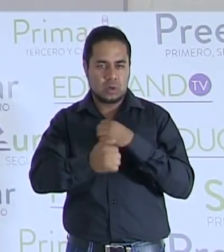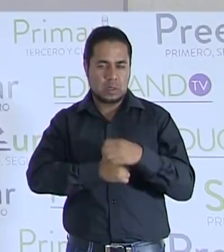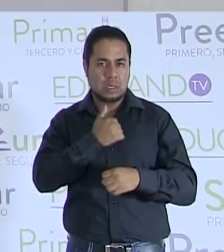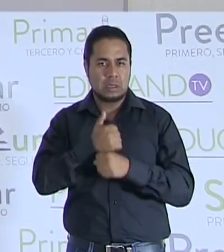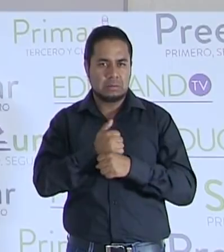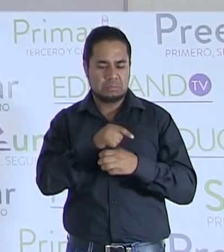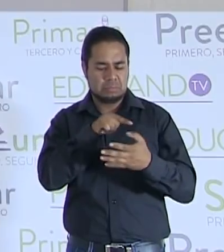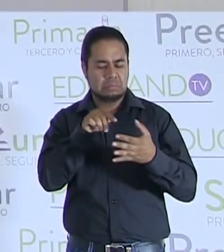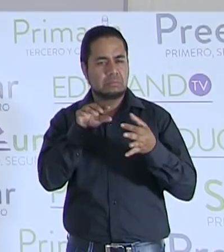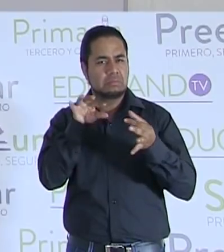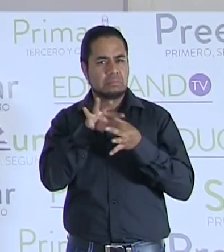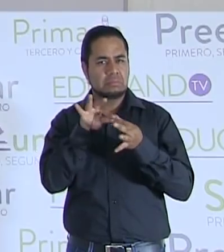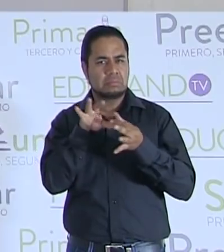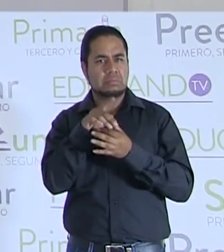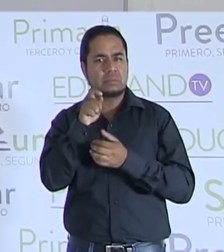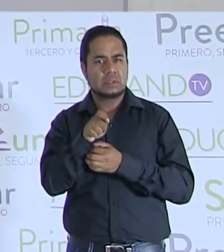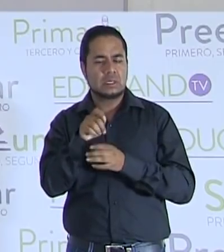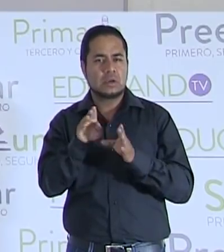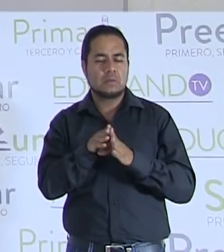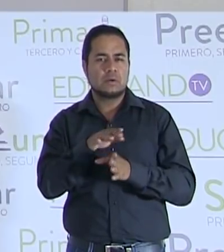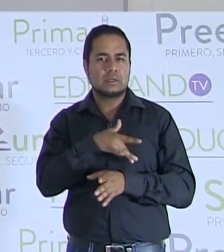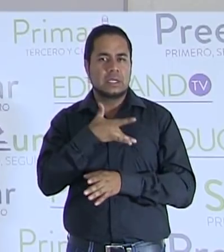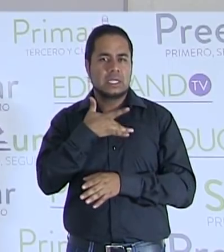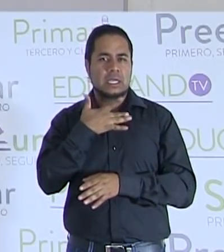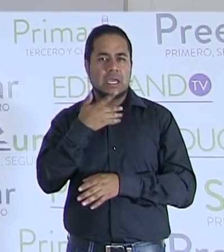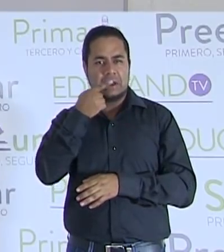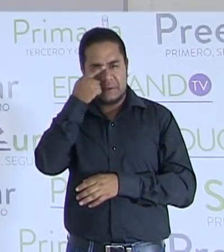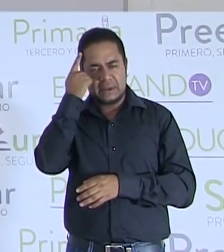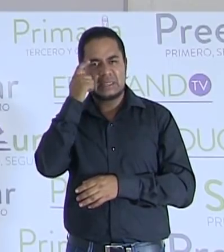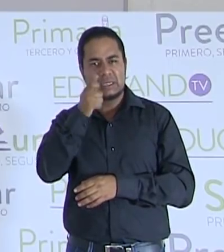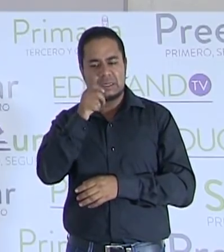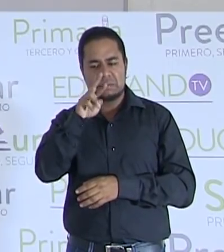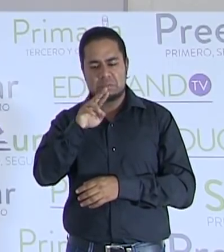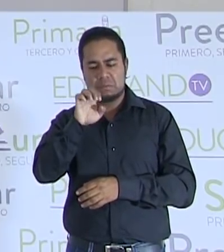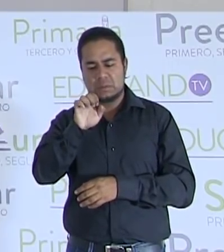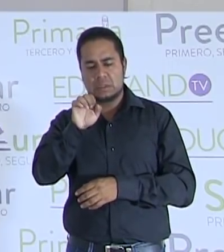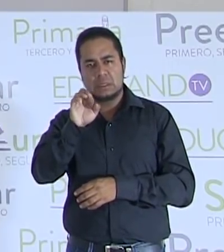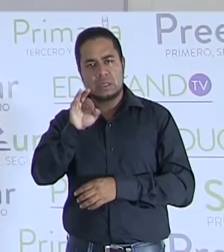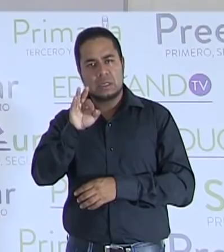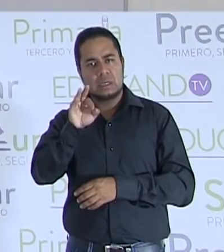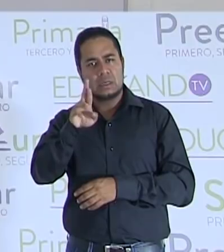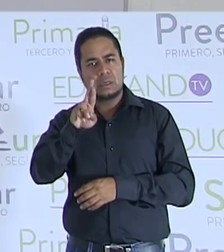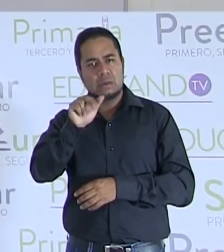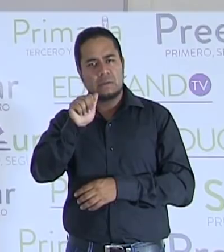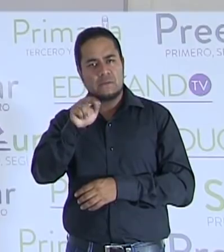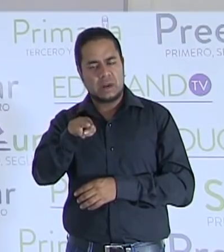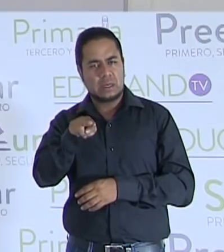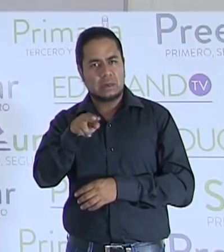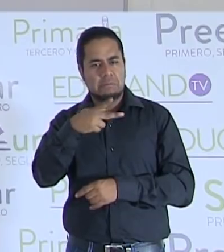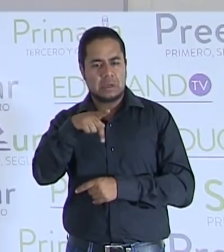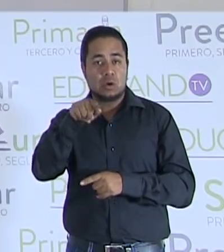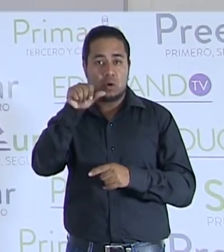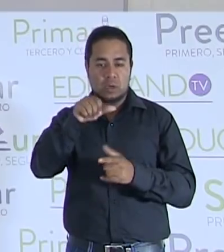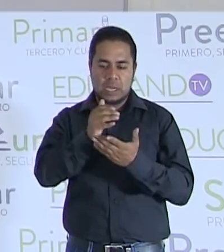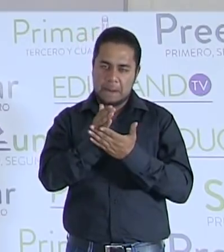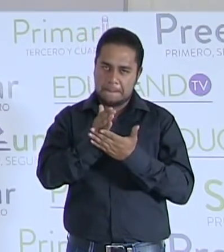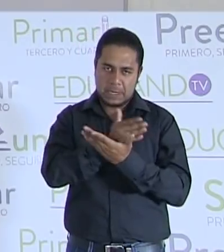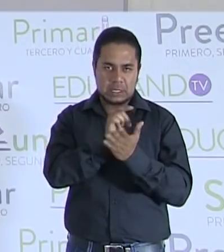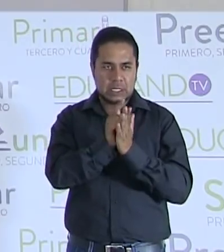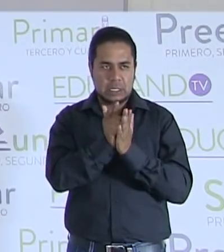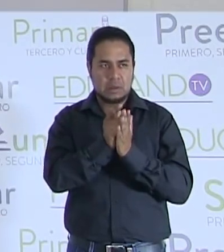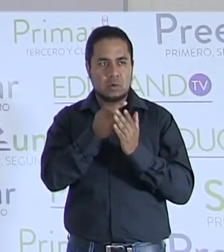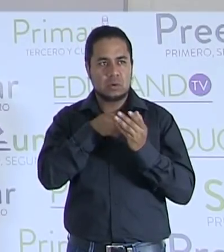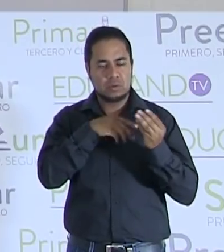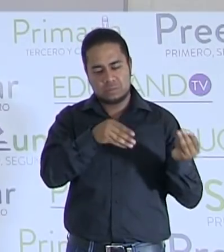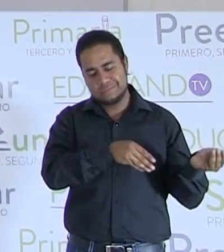nos explica de una manera muy fácil qué son los refranes. Pero el día de hoy, aparte de este libro, yo les